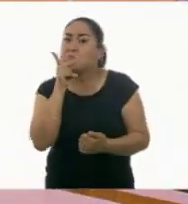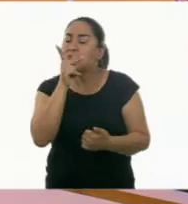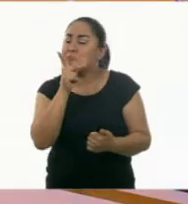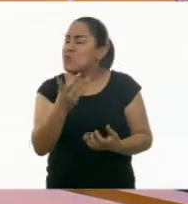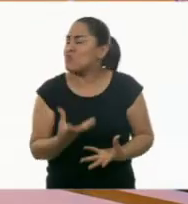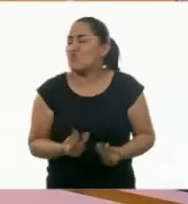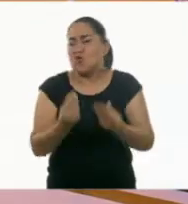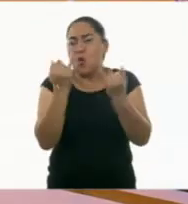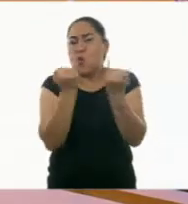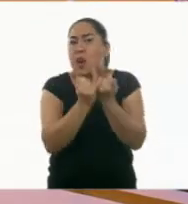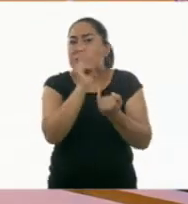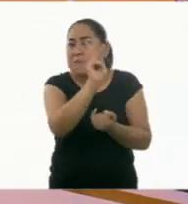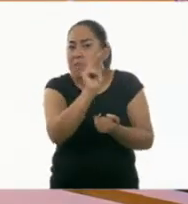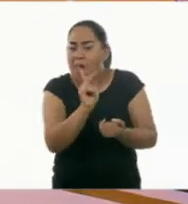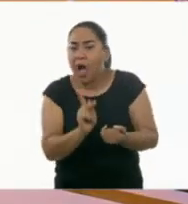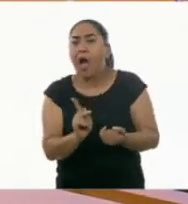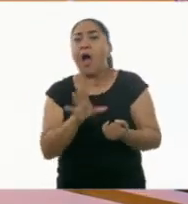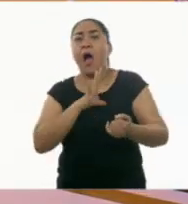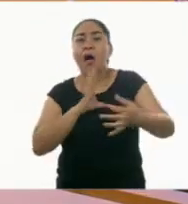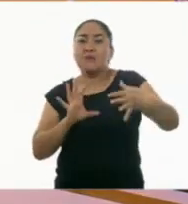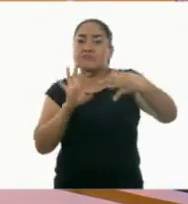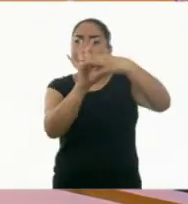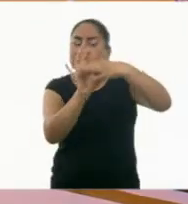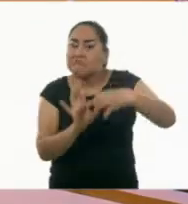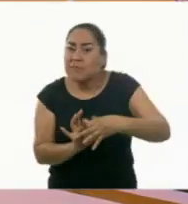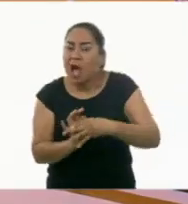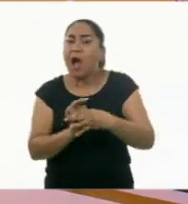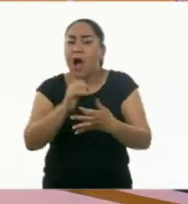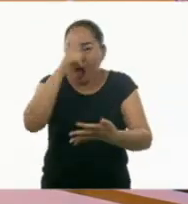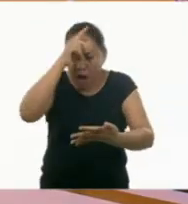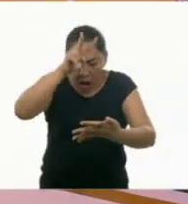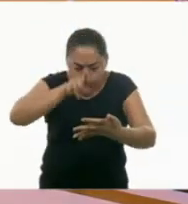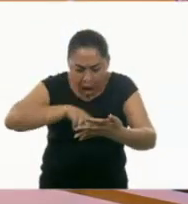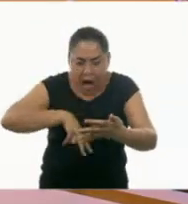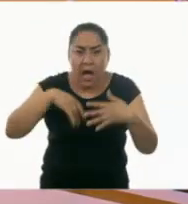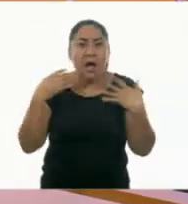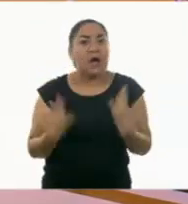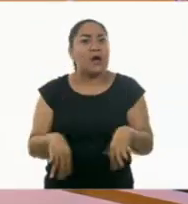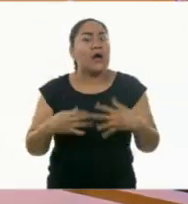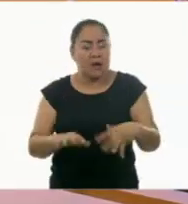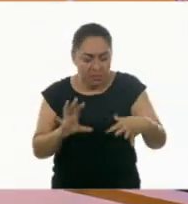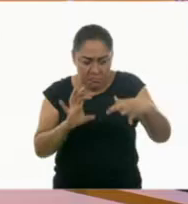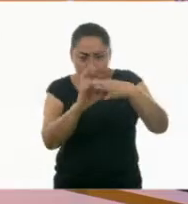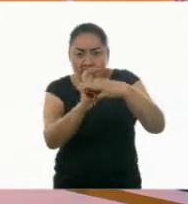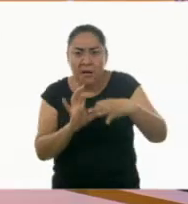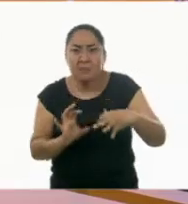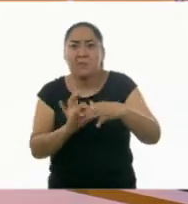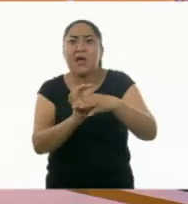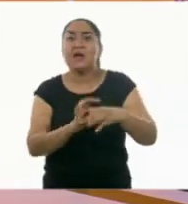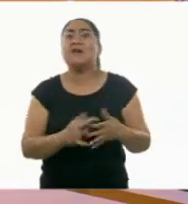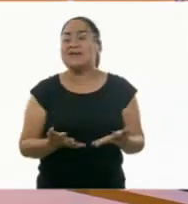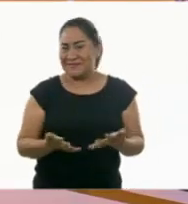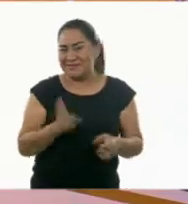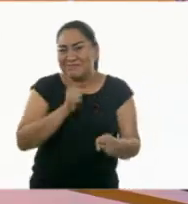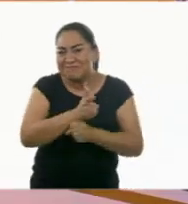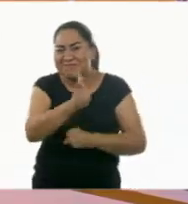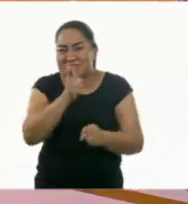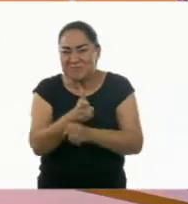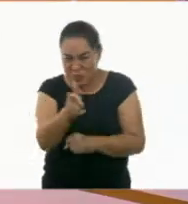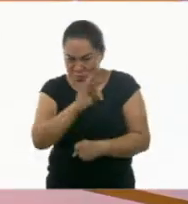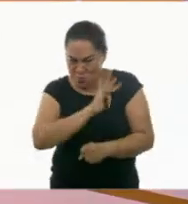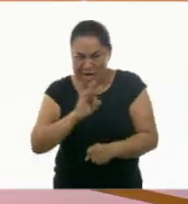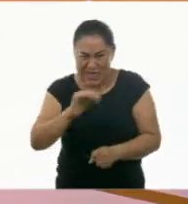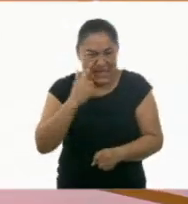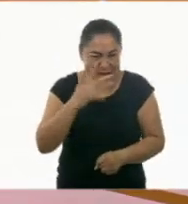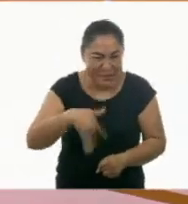iguales y que ustedes no sabían que se rimaban, ¿verdad? Y que van a decir, wow, ¿a poco sí rima esta palabra con esta? Encuentren ustedes las